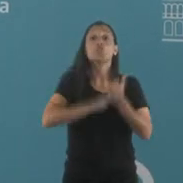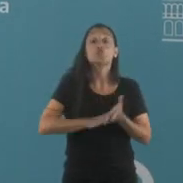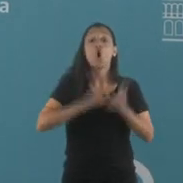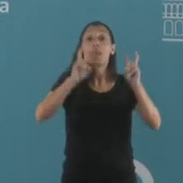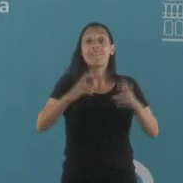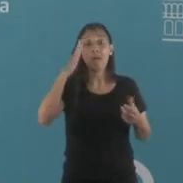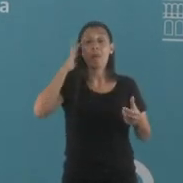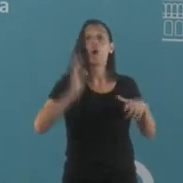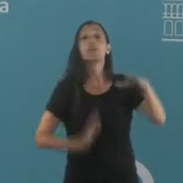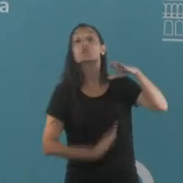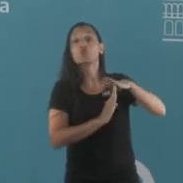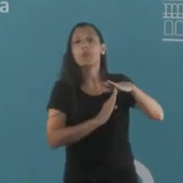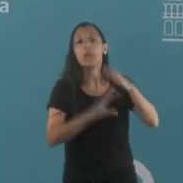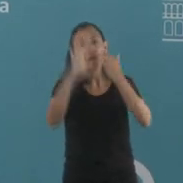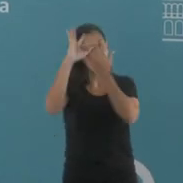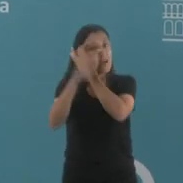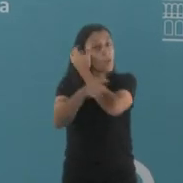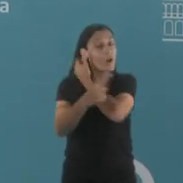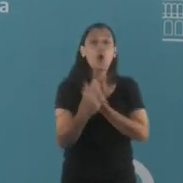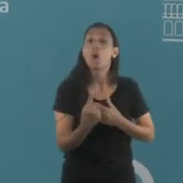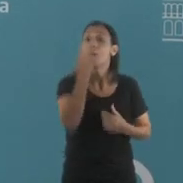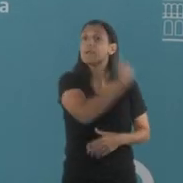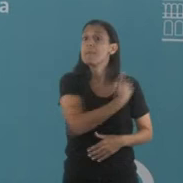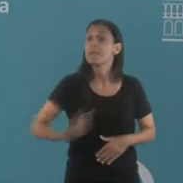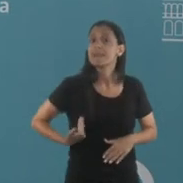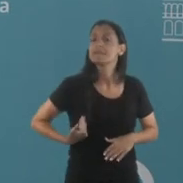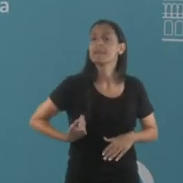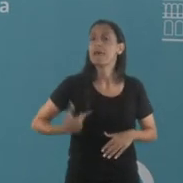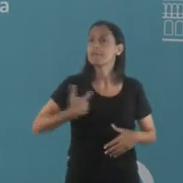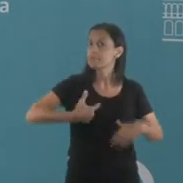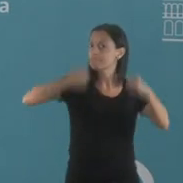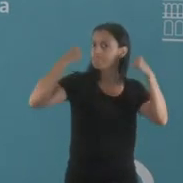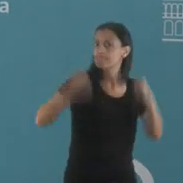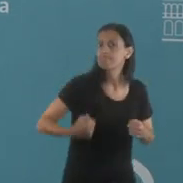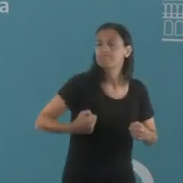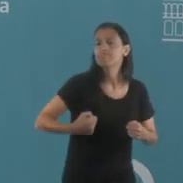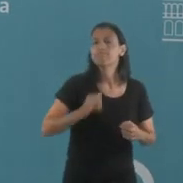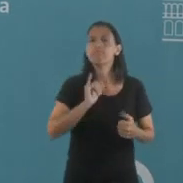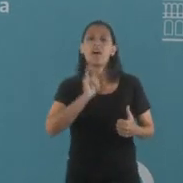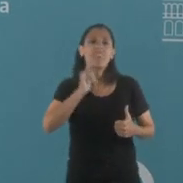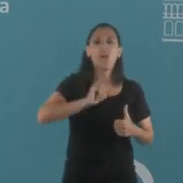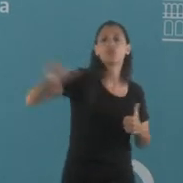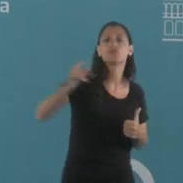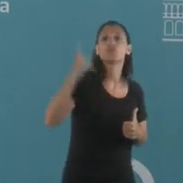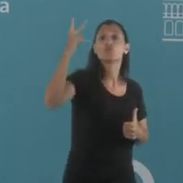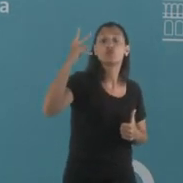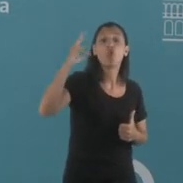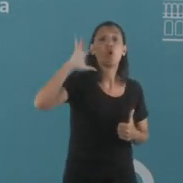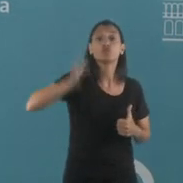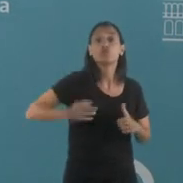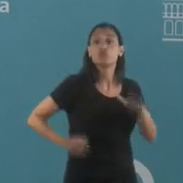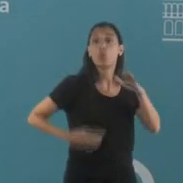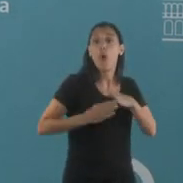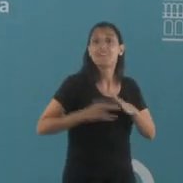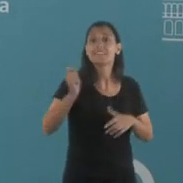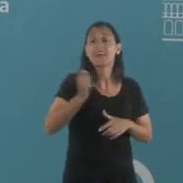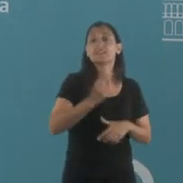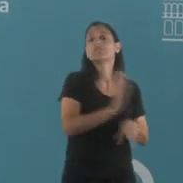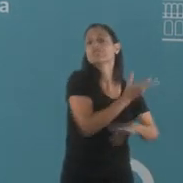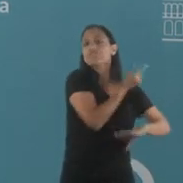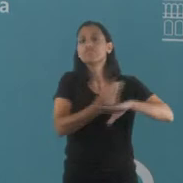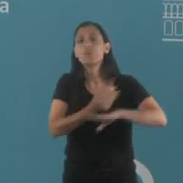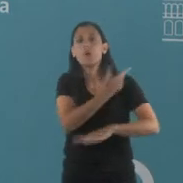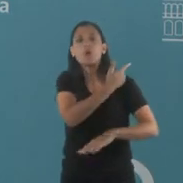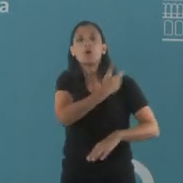única persona, el único presidente que se atrevió en este país a nombrar a dos jueces de la Corte Suprema por decreto se llama Mauricio Macri y por suerte la reacción